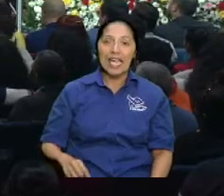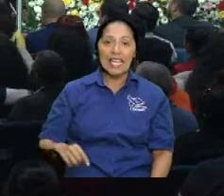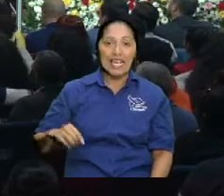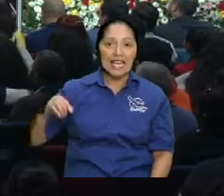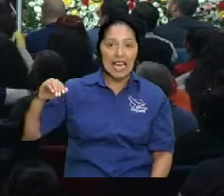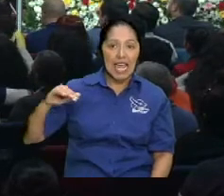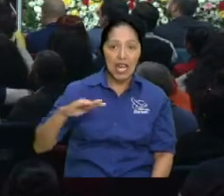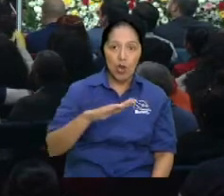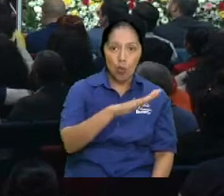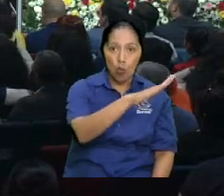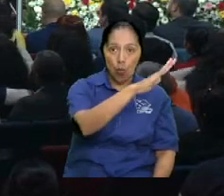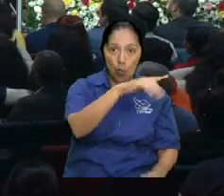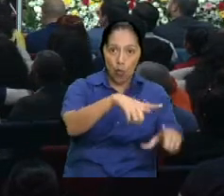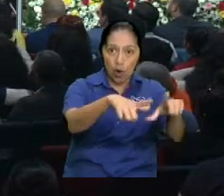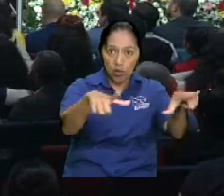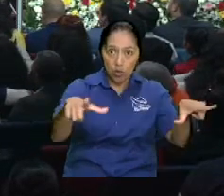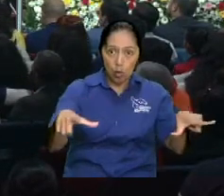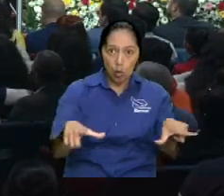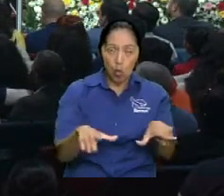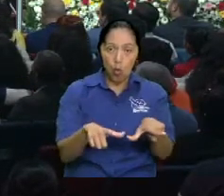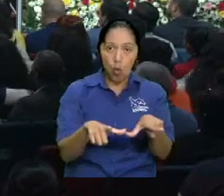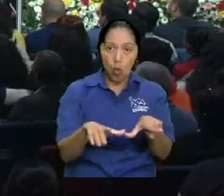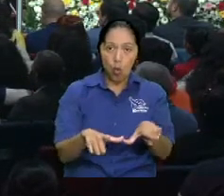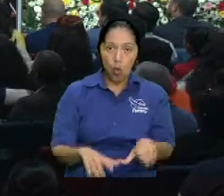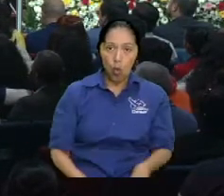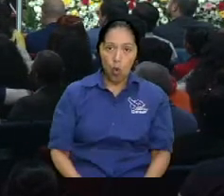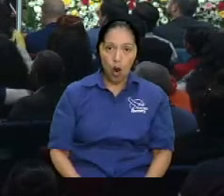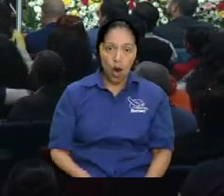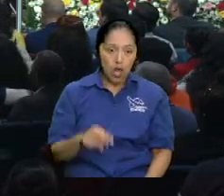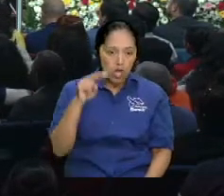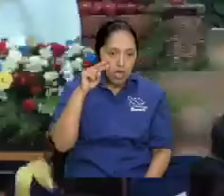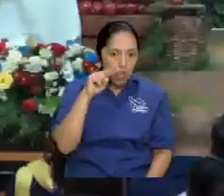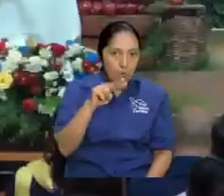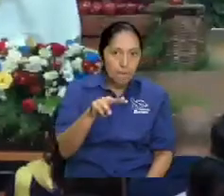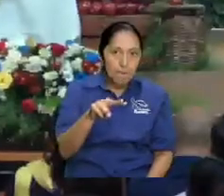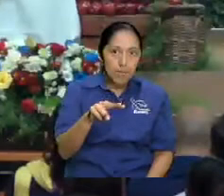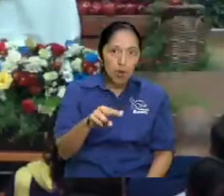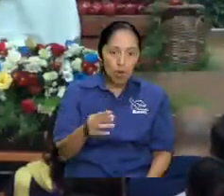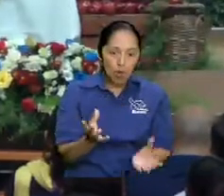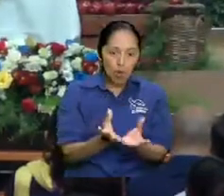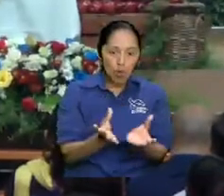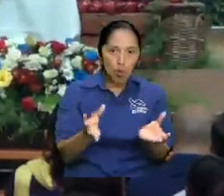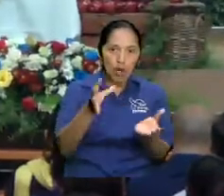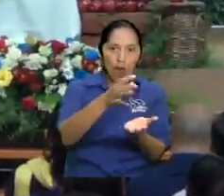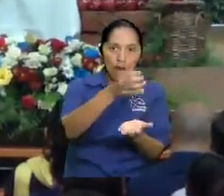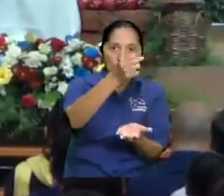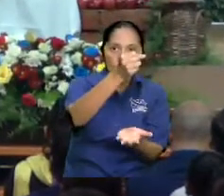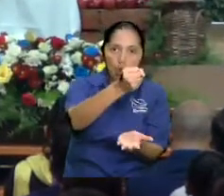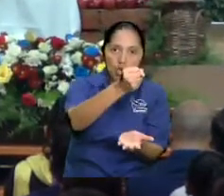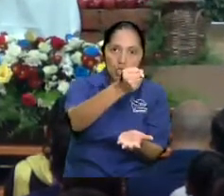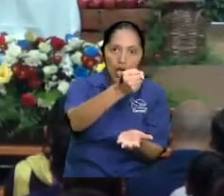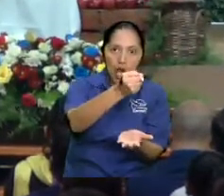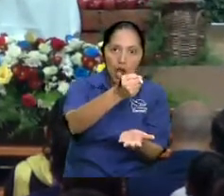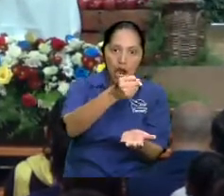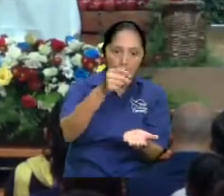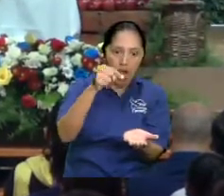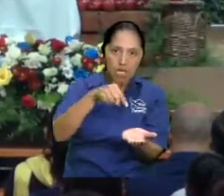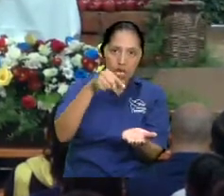Y la habían olvidado. Se fue el cliente, el viajero, la dejó ahí y ahí